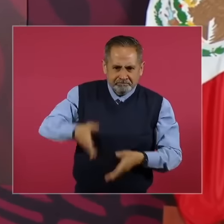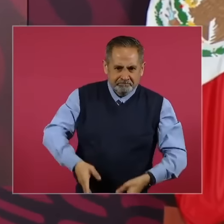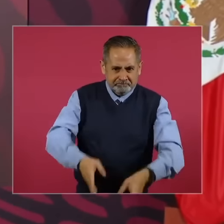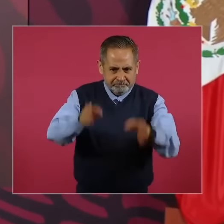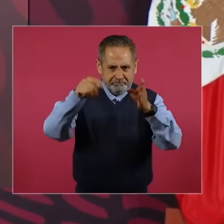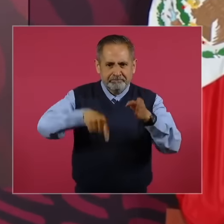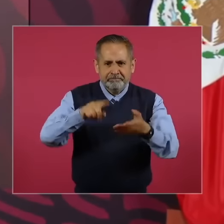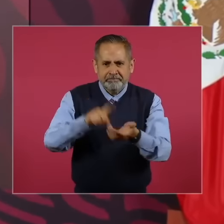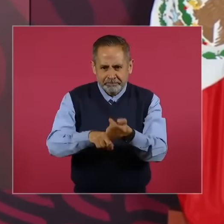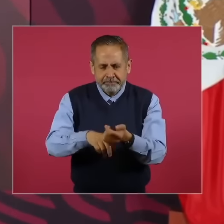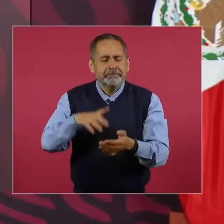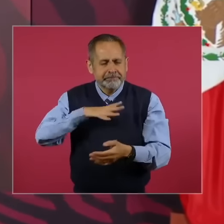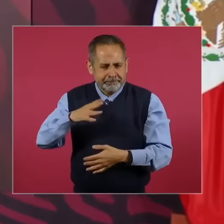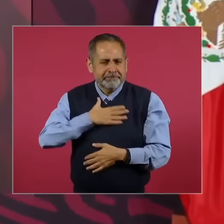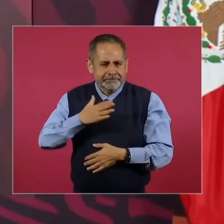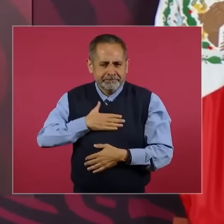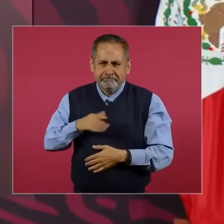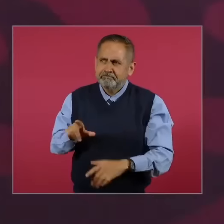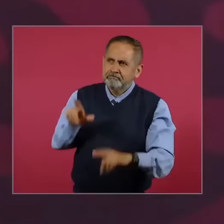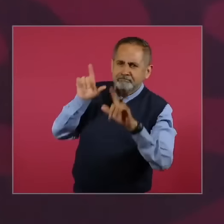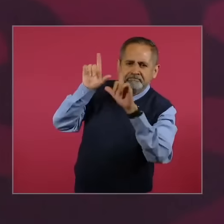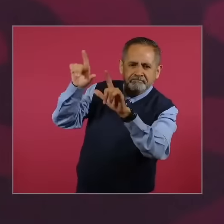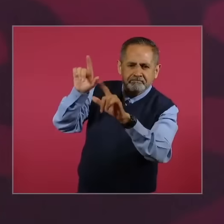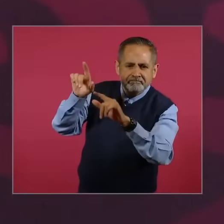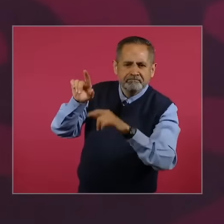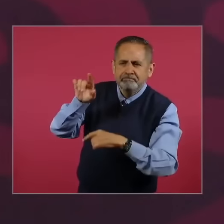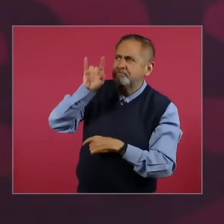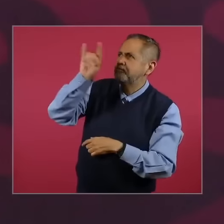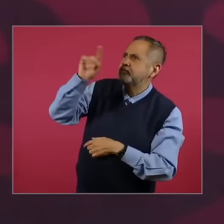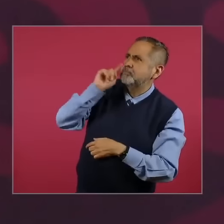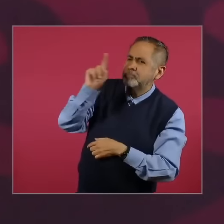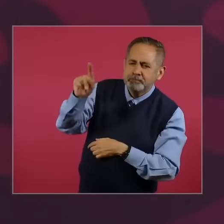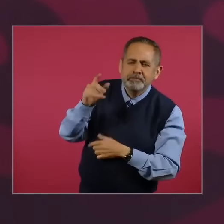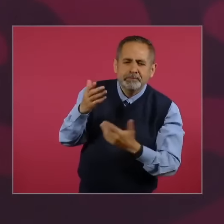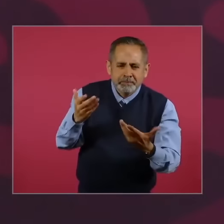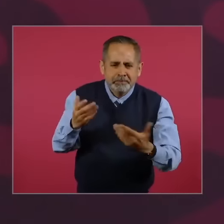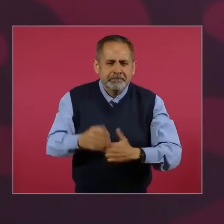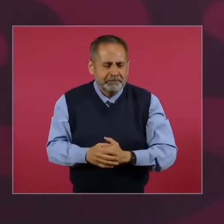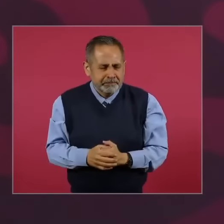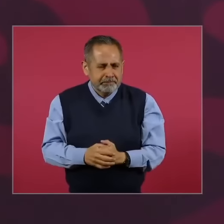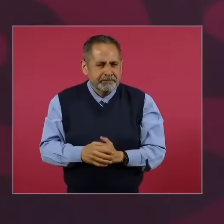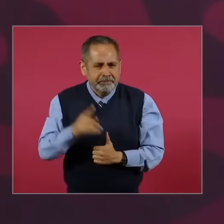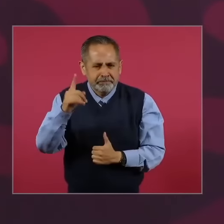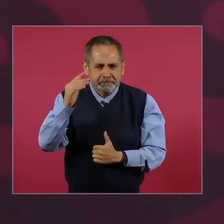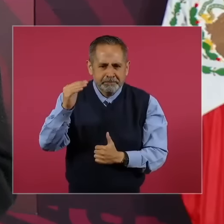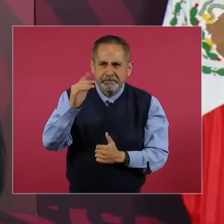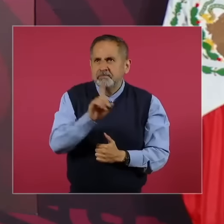del Palacio, en la parte superior